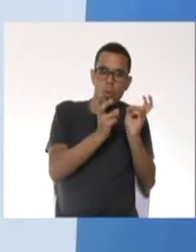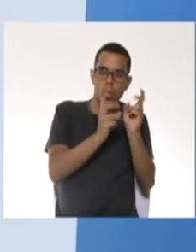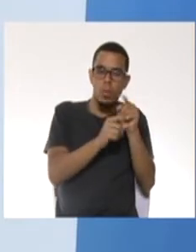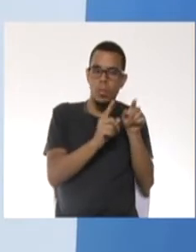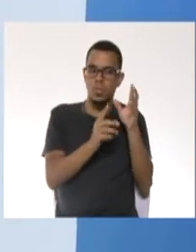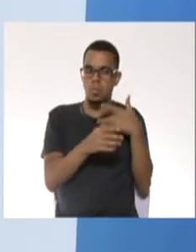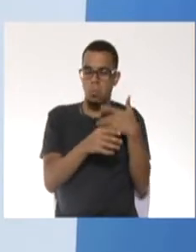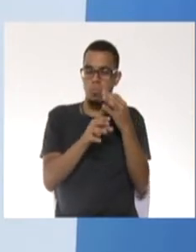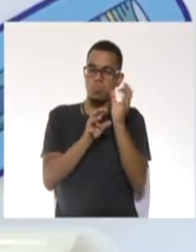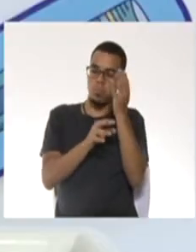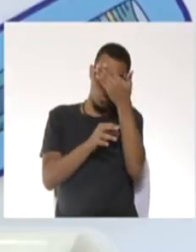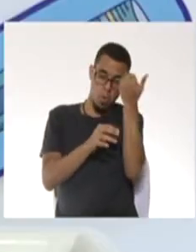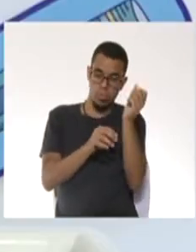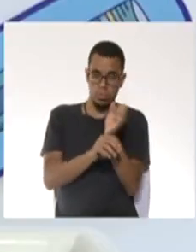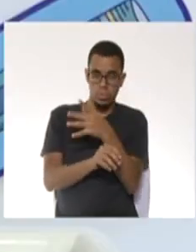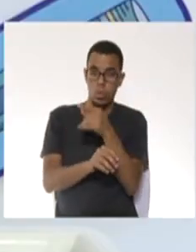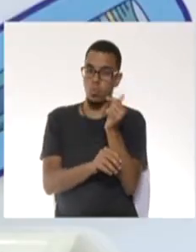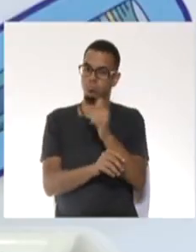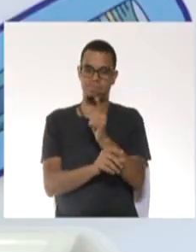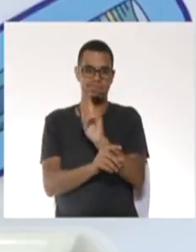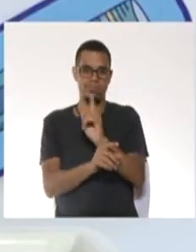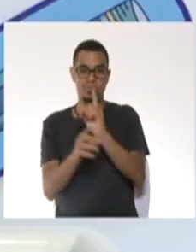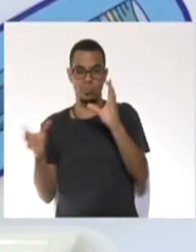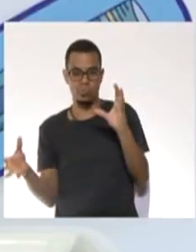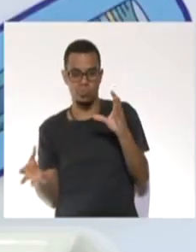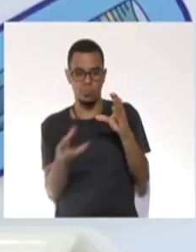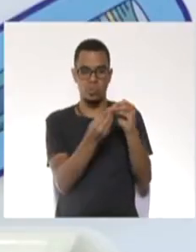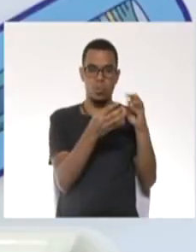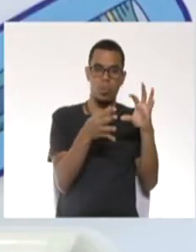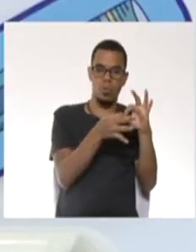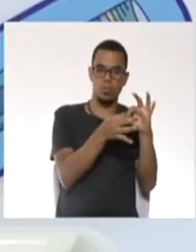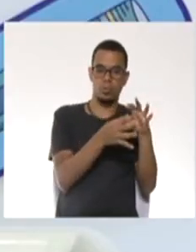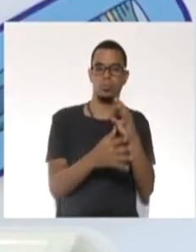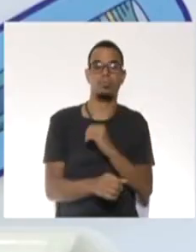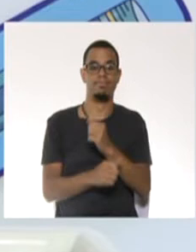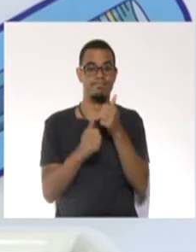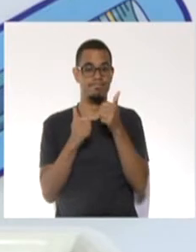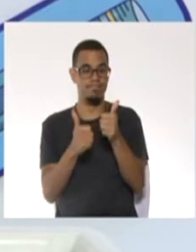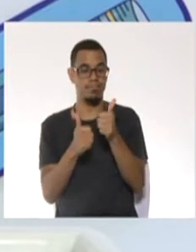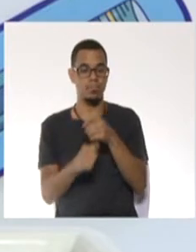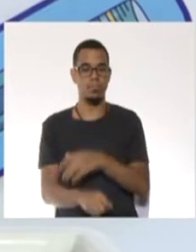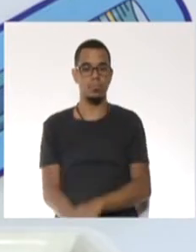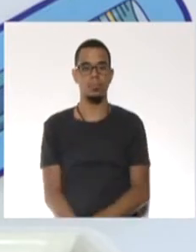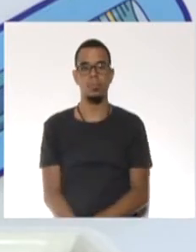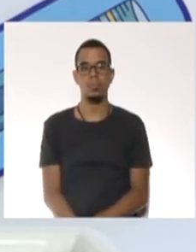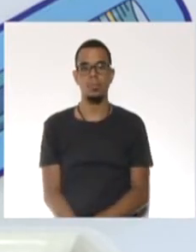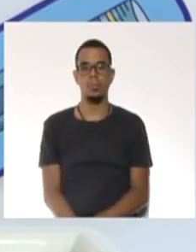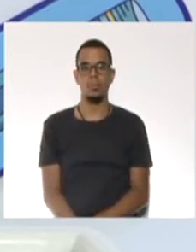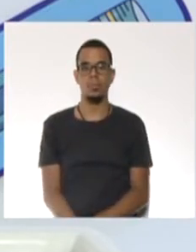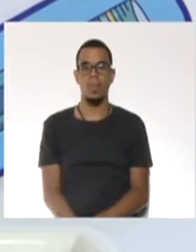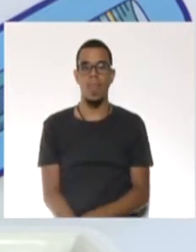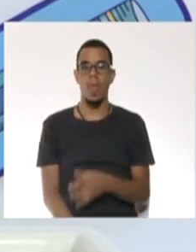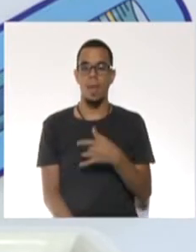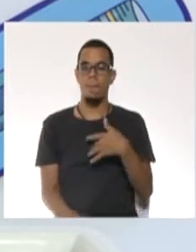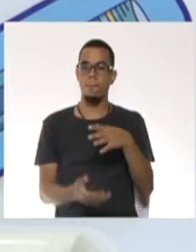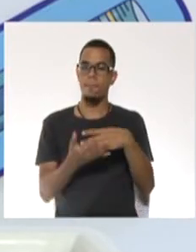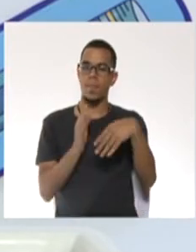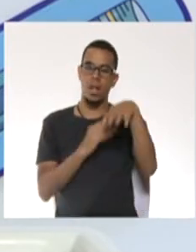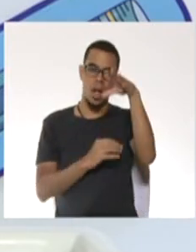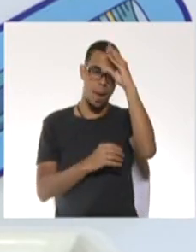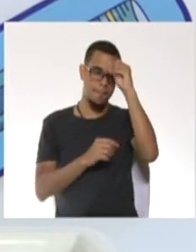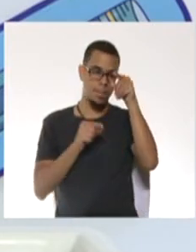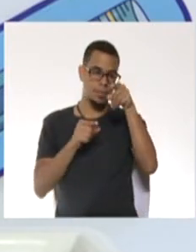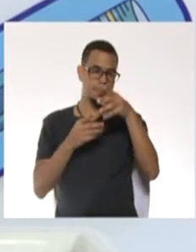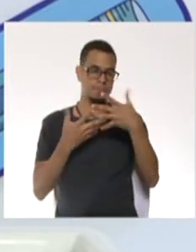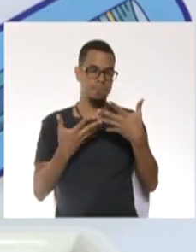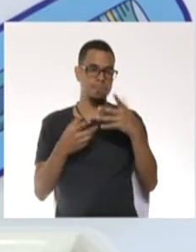lo conocido, con nuestra cotidianidad, y además vamos a ir utilizando ese lenguaje aprendido